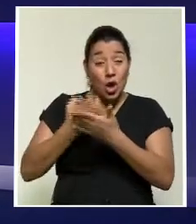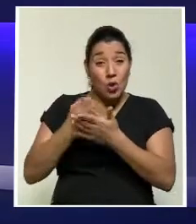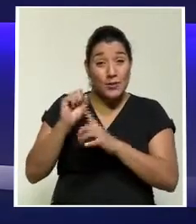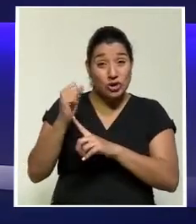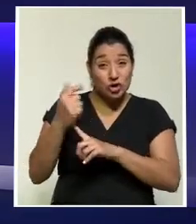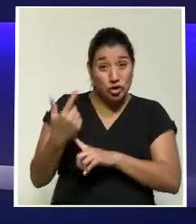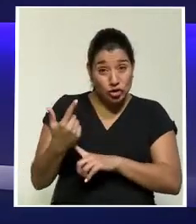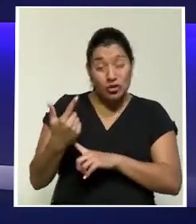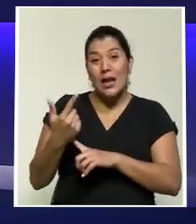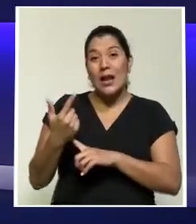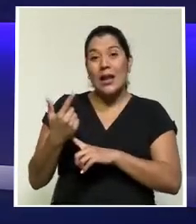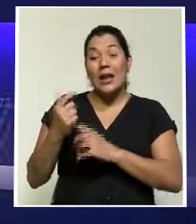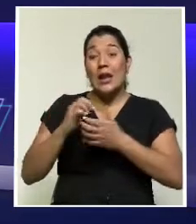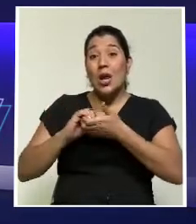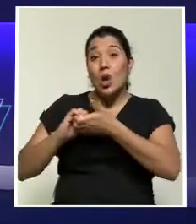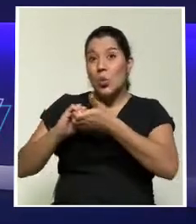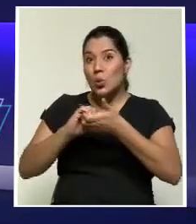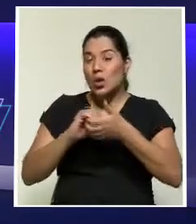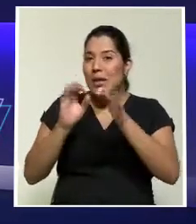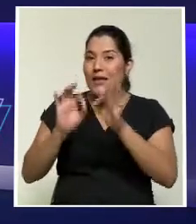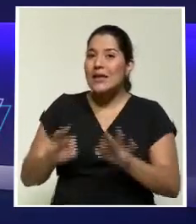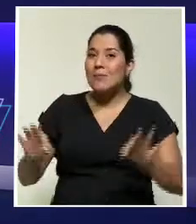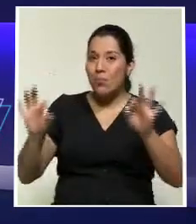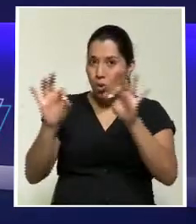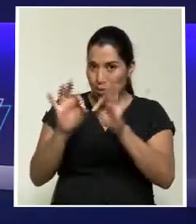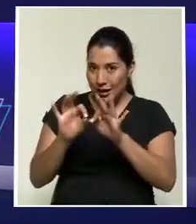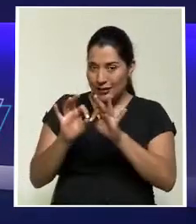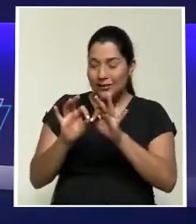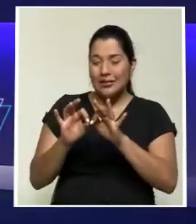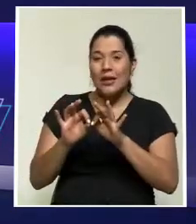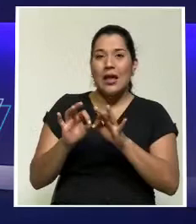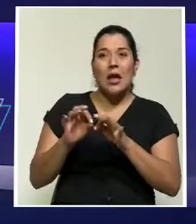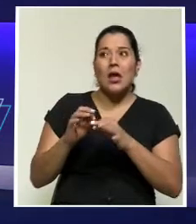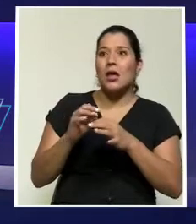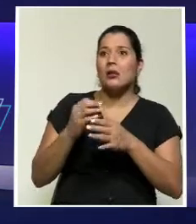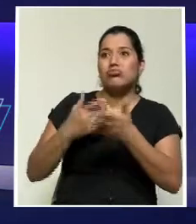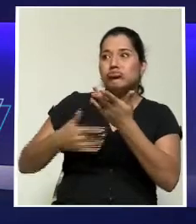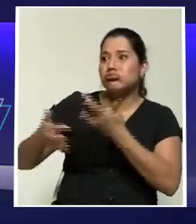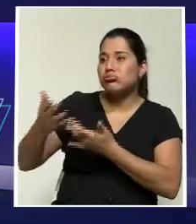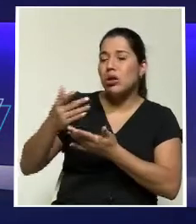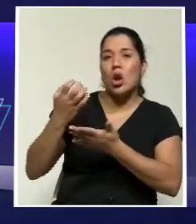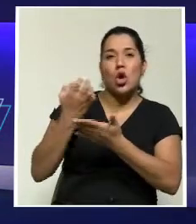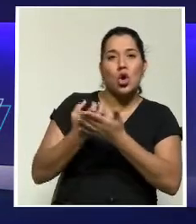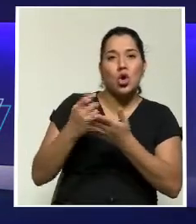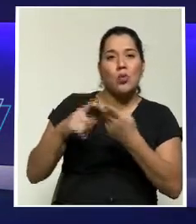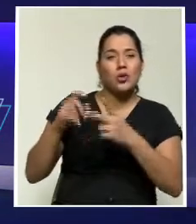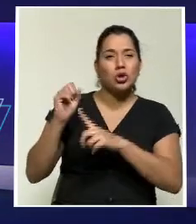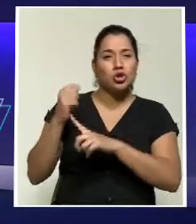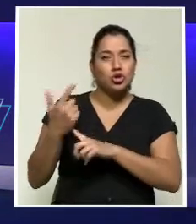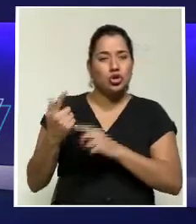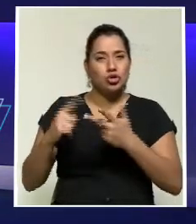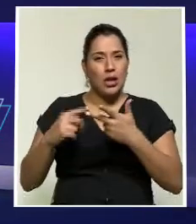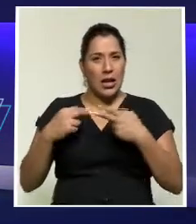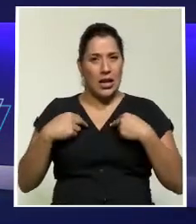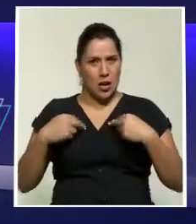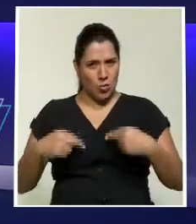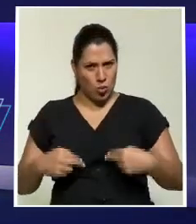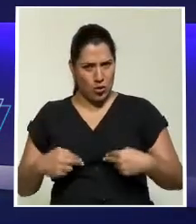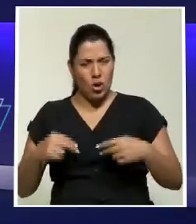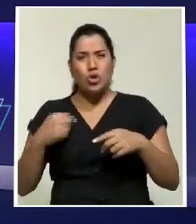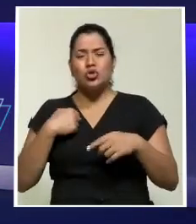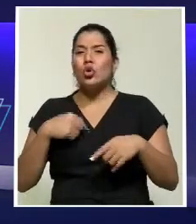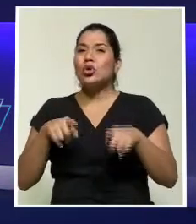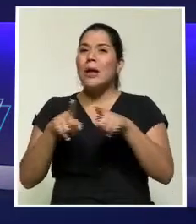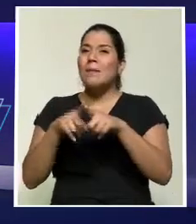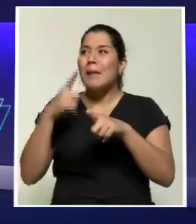factor, ¿verdad? Toda la orientación de lo económico, pero también de lo social, de lo humano. Y he encontrado también personas